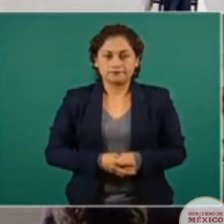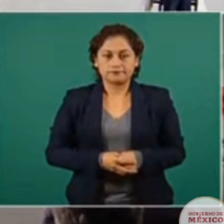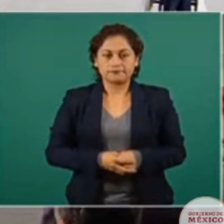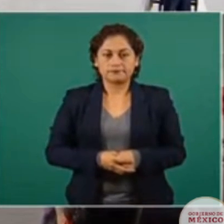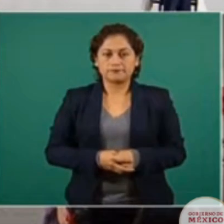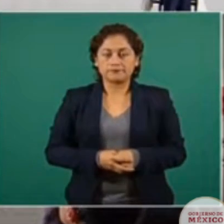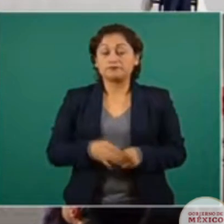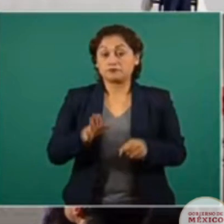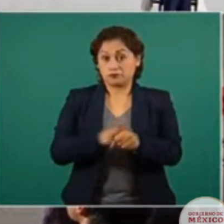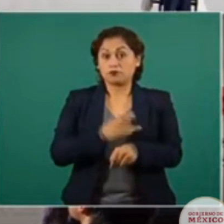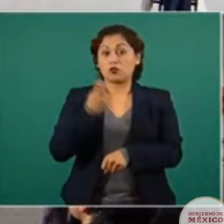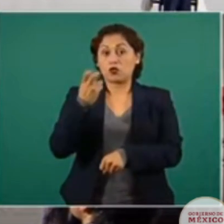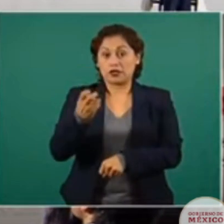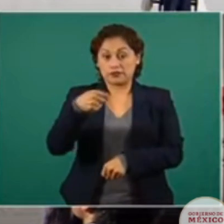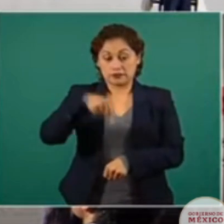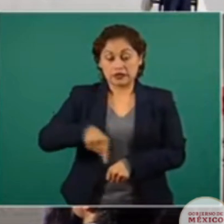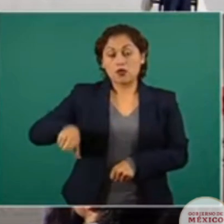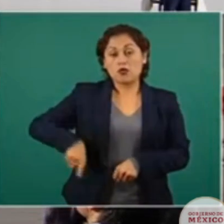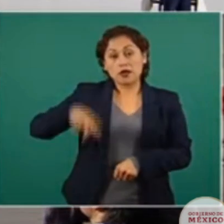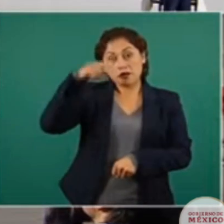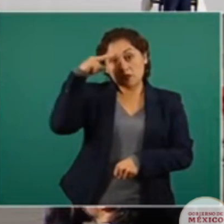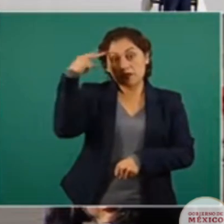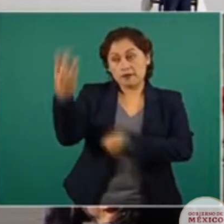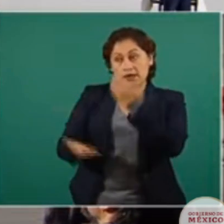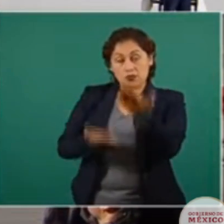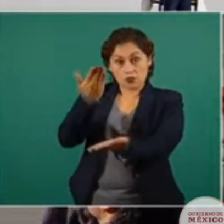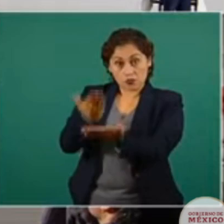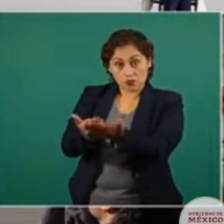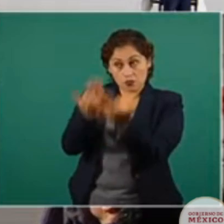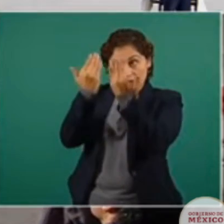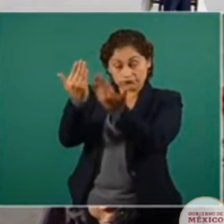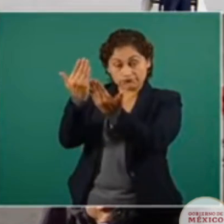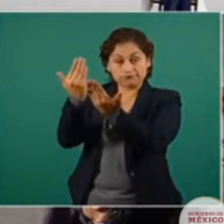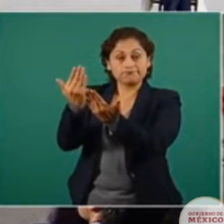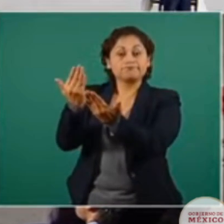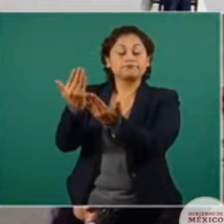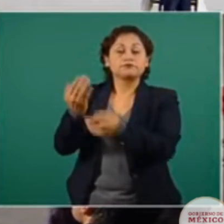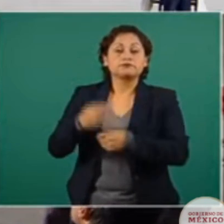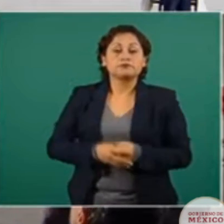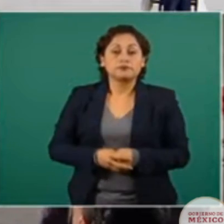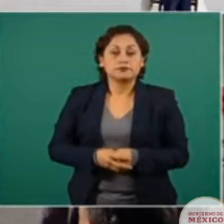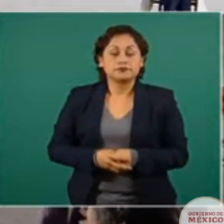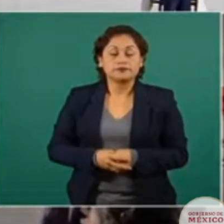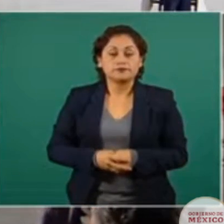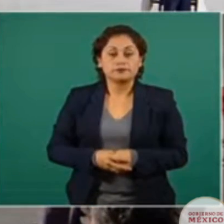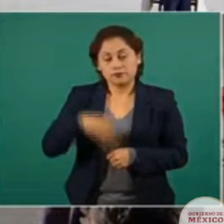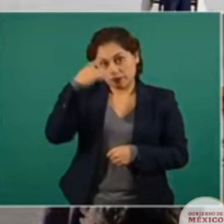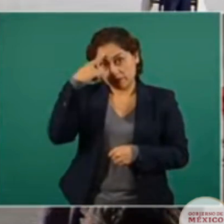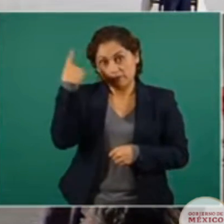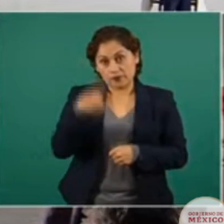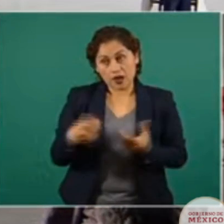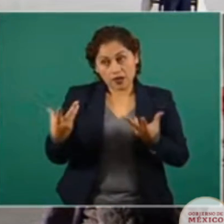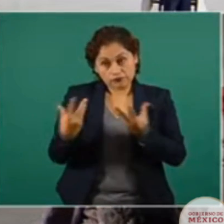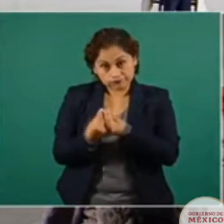Con este propósito, el Gobierno de México propone a Su Majestad que se trabaje a la brevedad y en